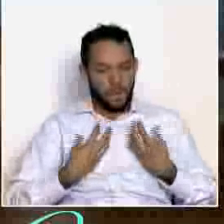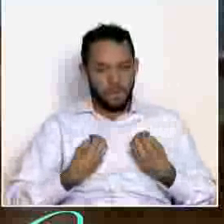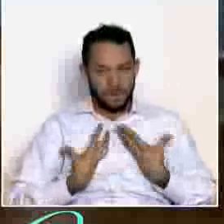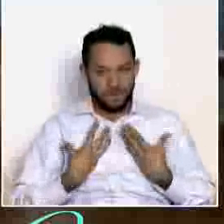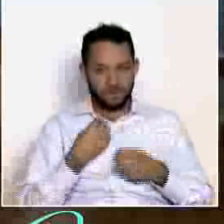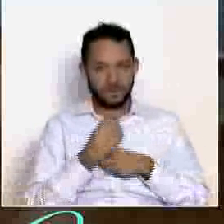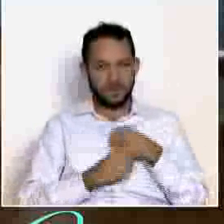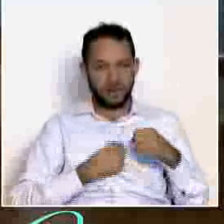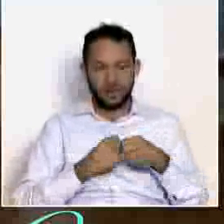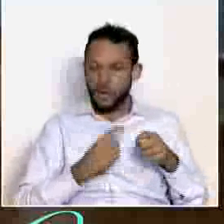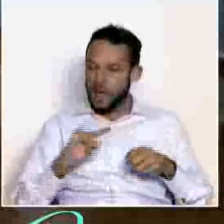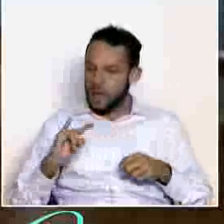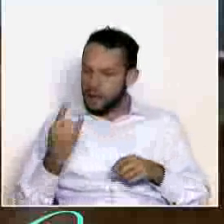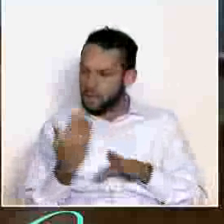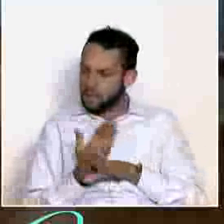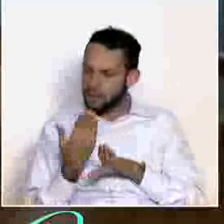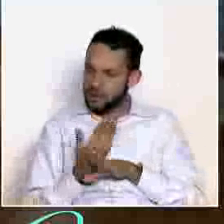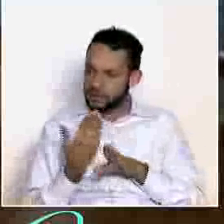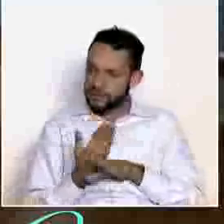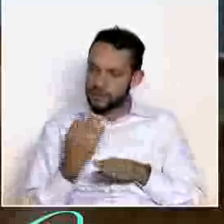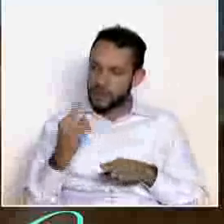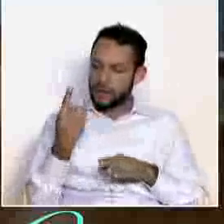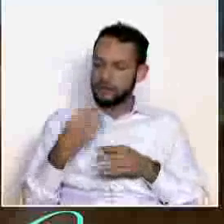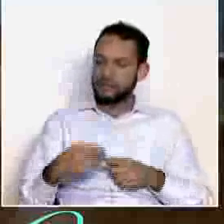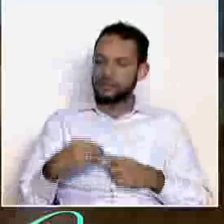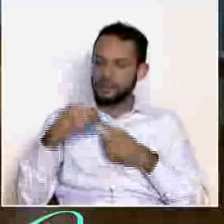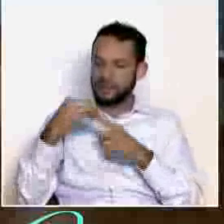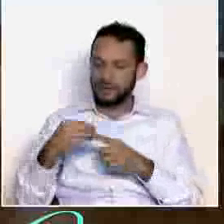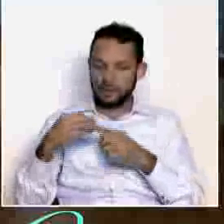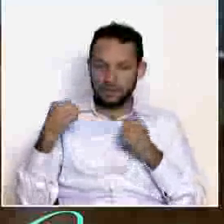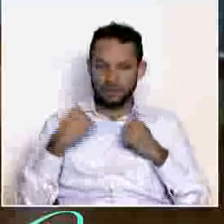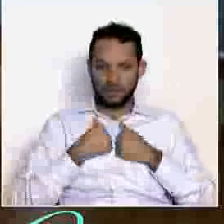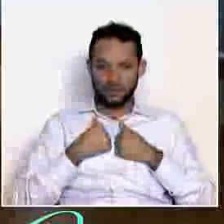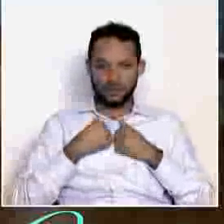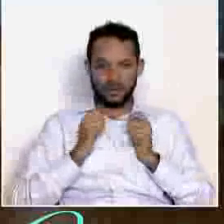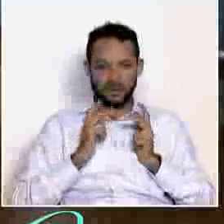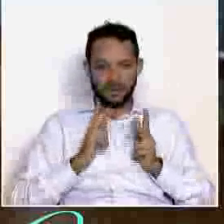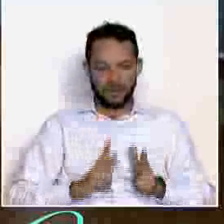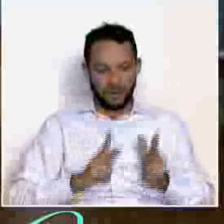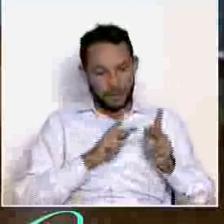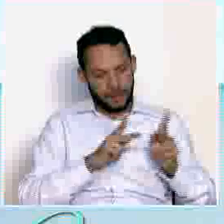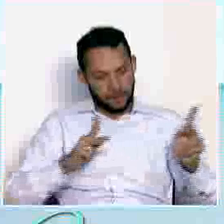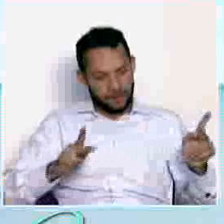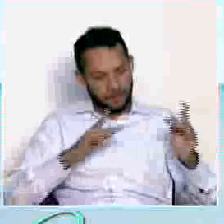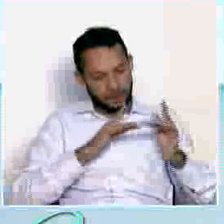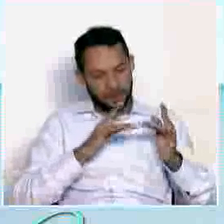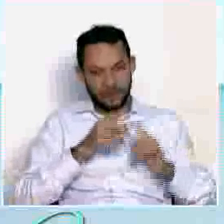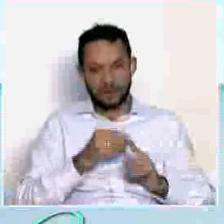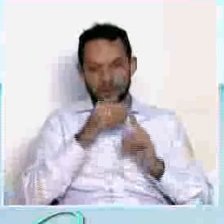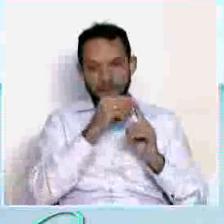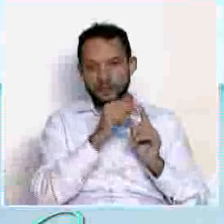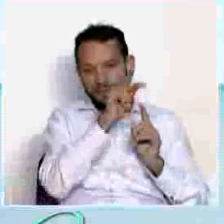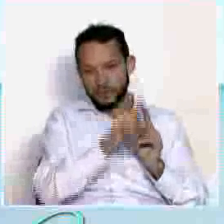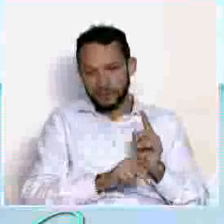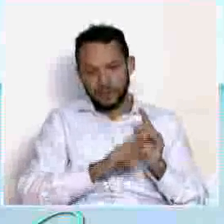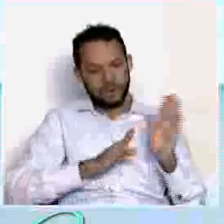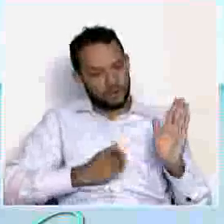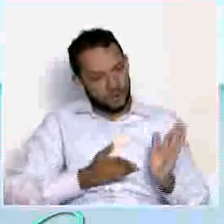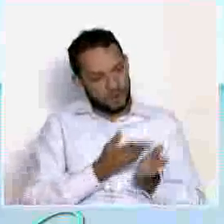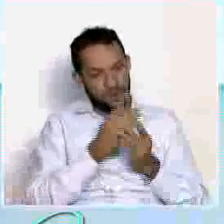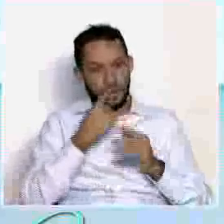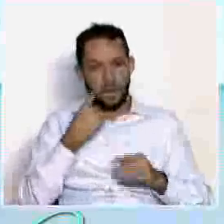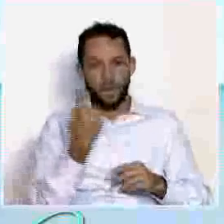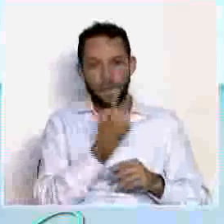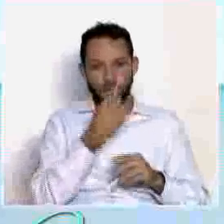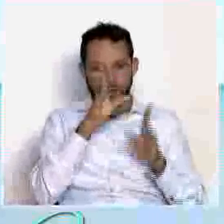limitaciones. Aprenderás a darte el valor que debes tener y serás un mortal vital. Atrévete a creer que eres una persona